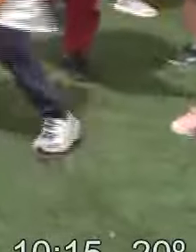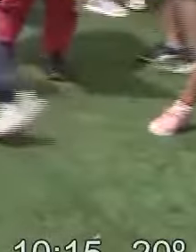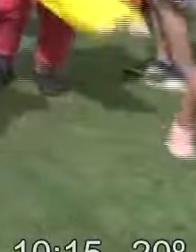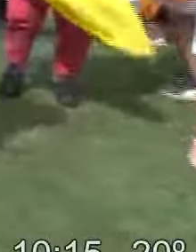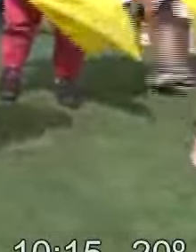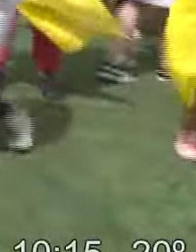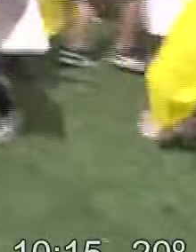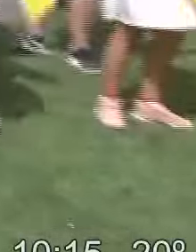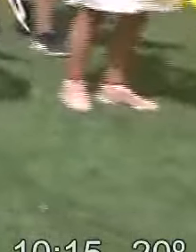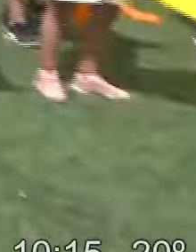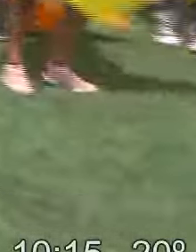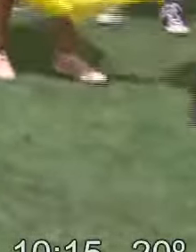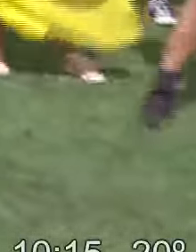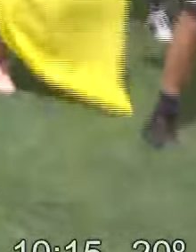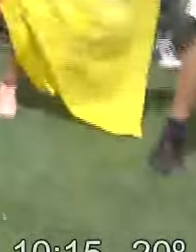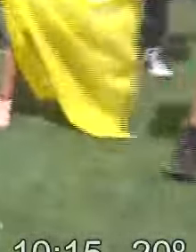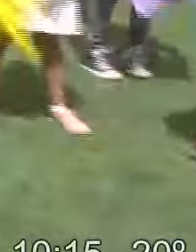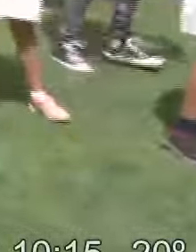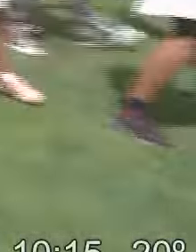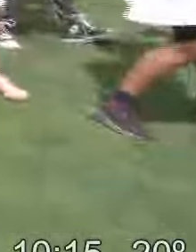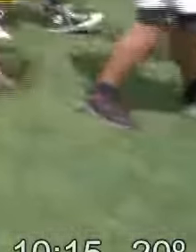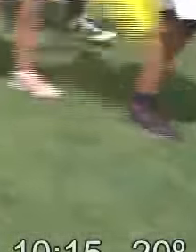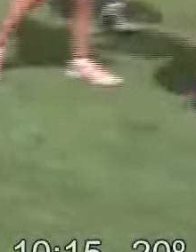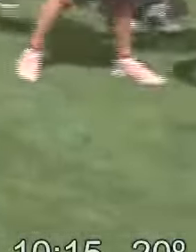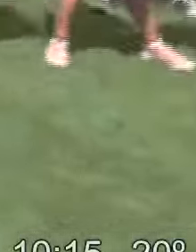Dale se s f